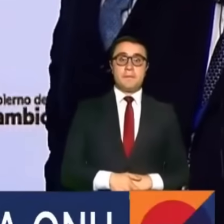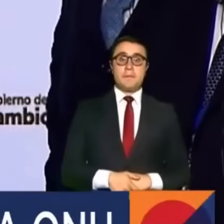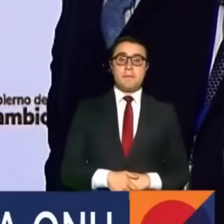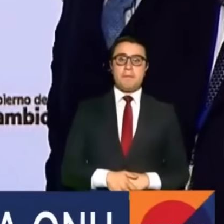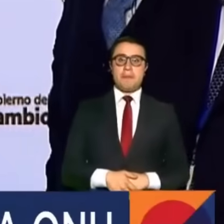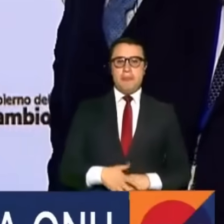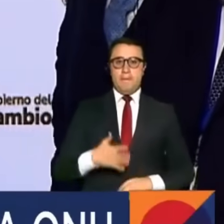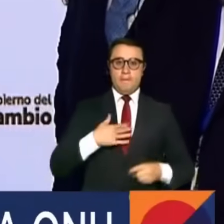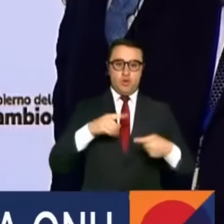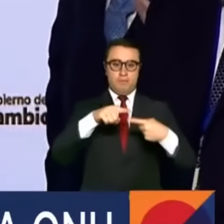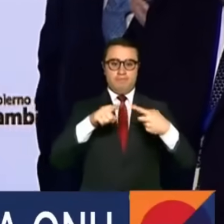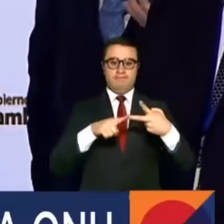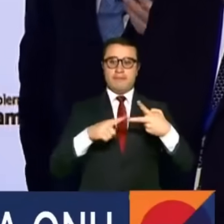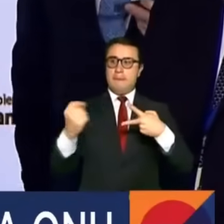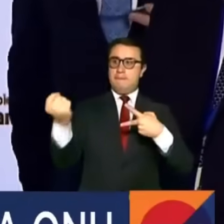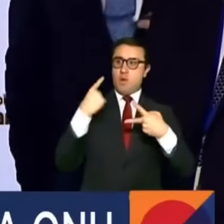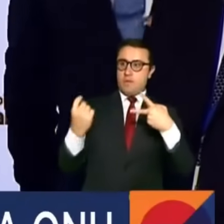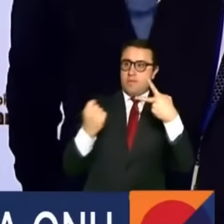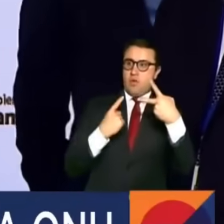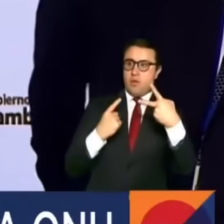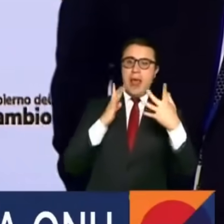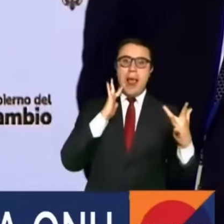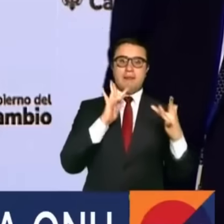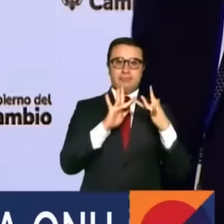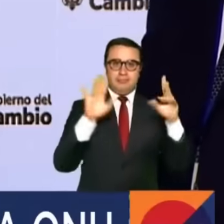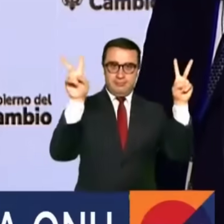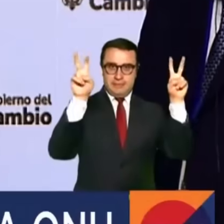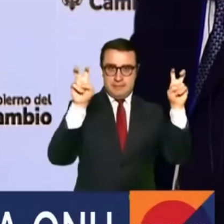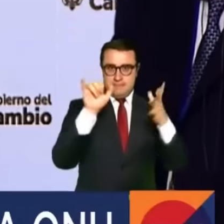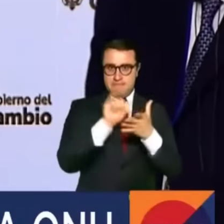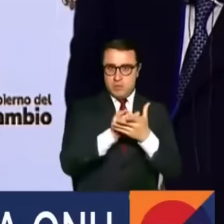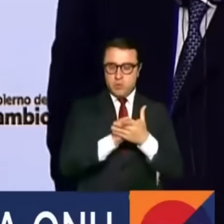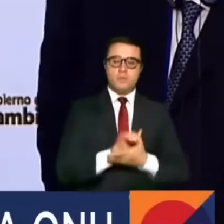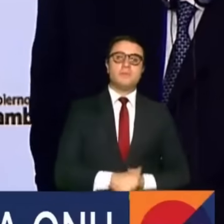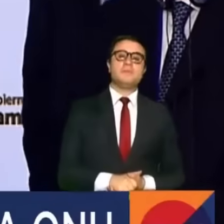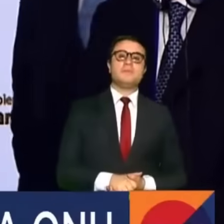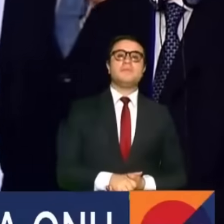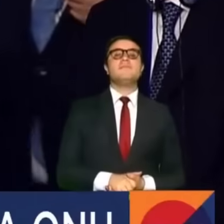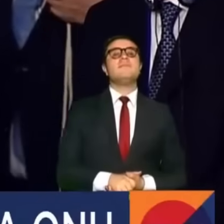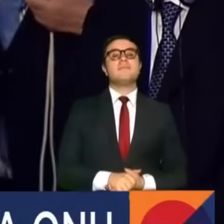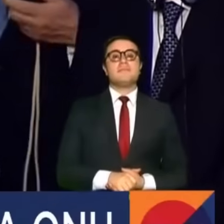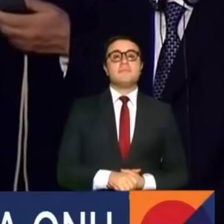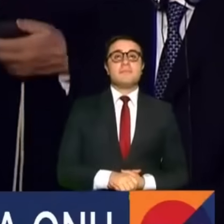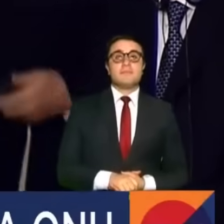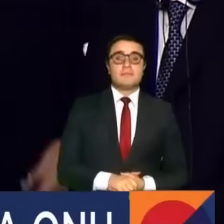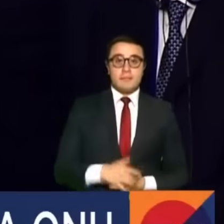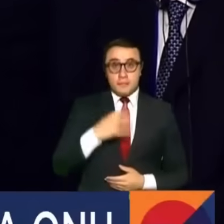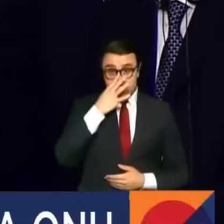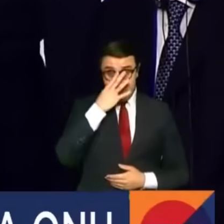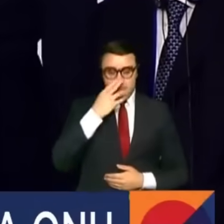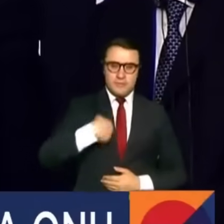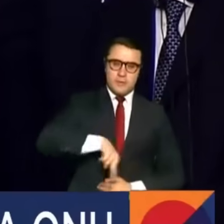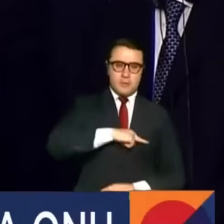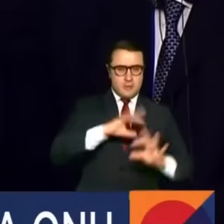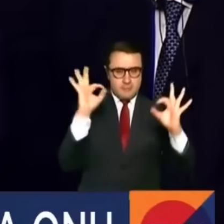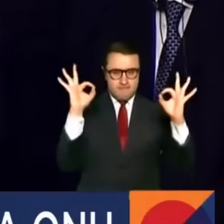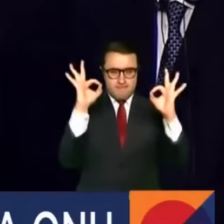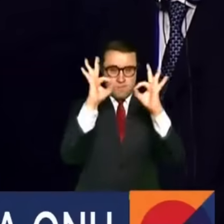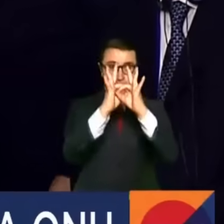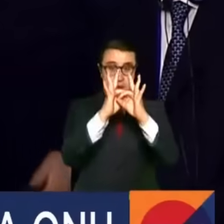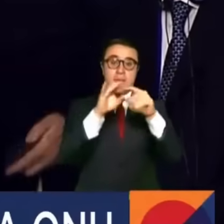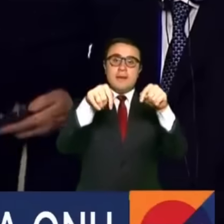Voy a tomar las primeras dos porque están relacionadas con el mismo tema. En adición a nuestro enfoque en